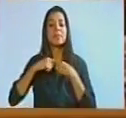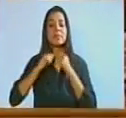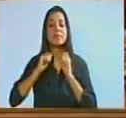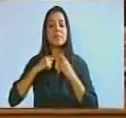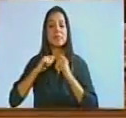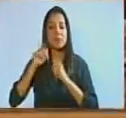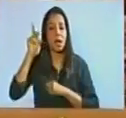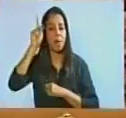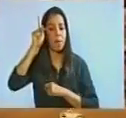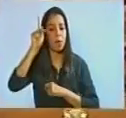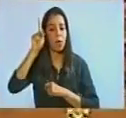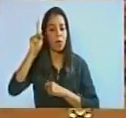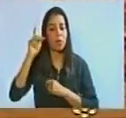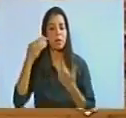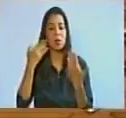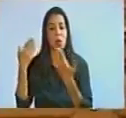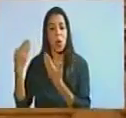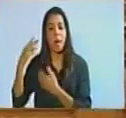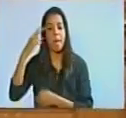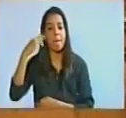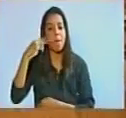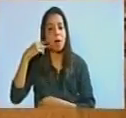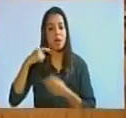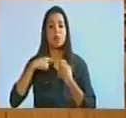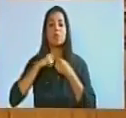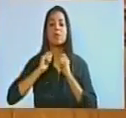profesor constituyente Aristóbulos Turi.